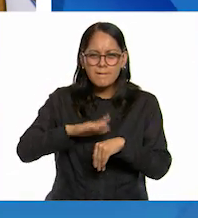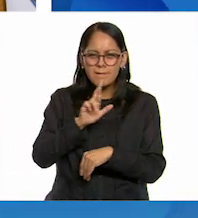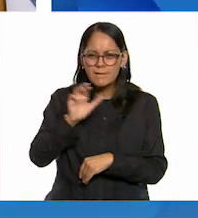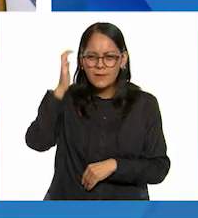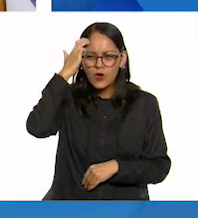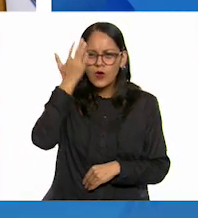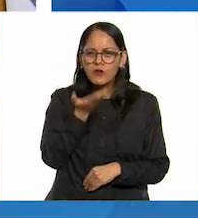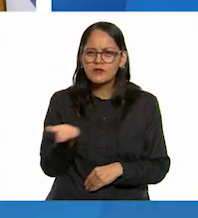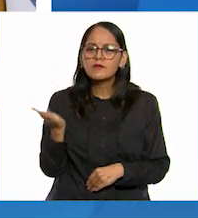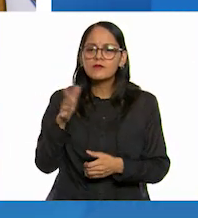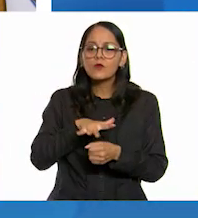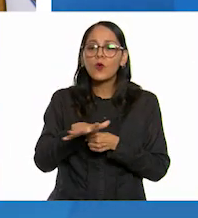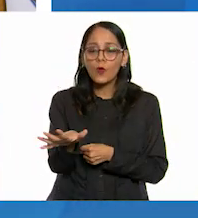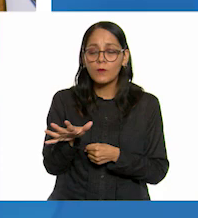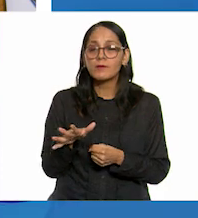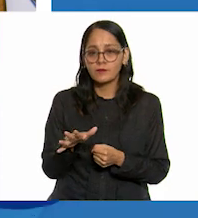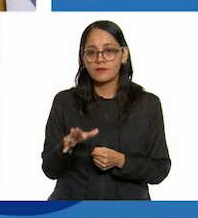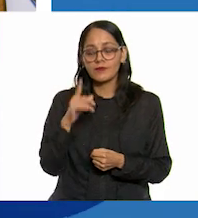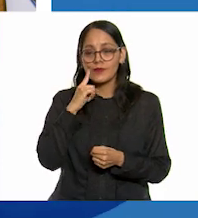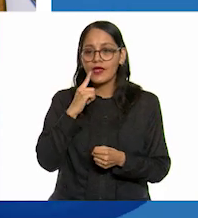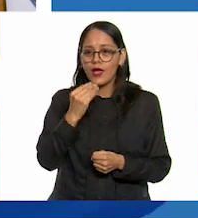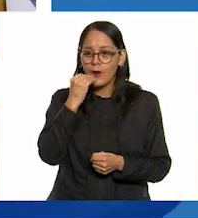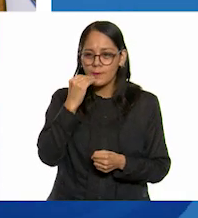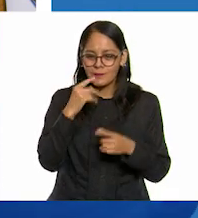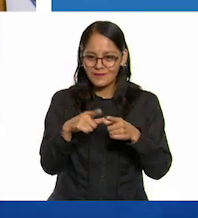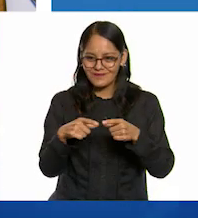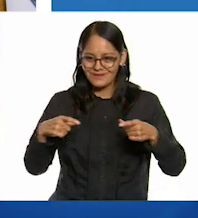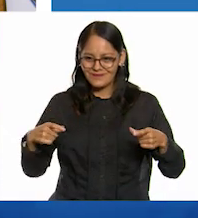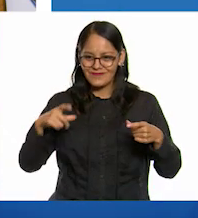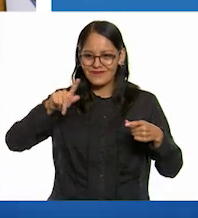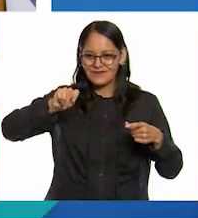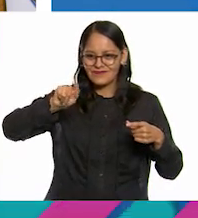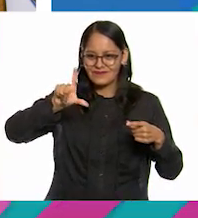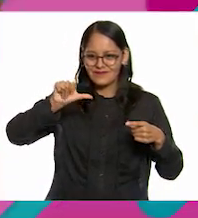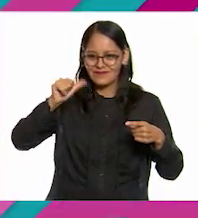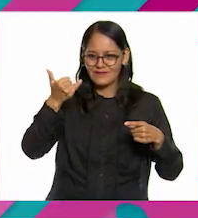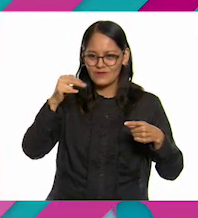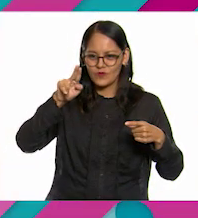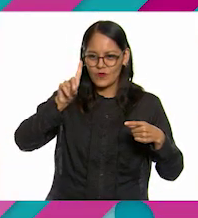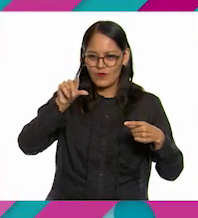los chapulines son las deliciosas tlayudas oaxaqueñas.